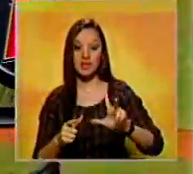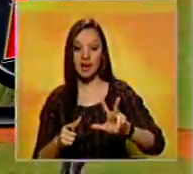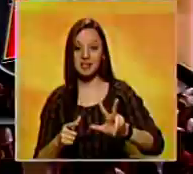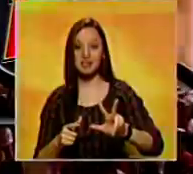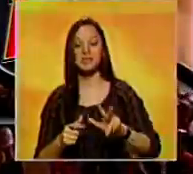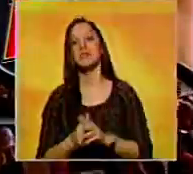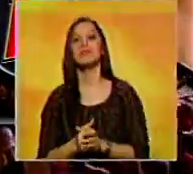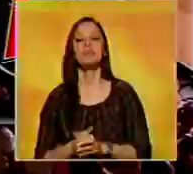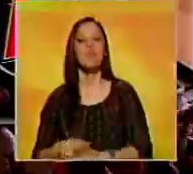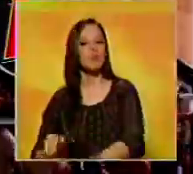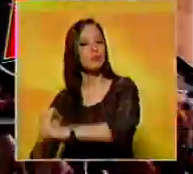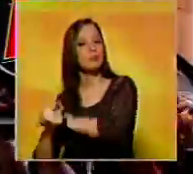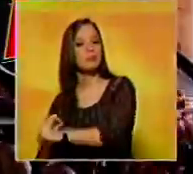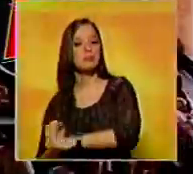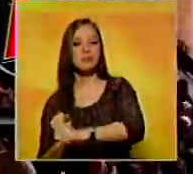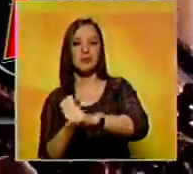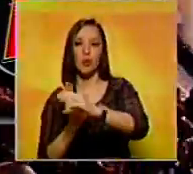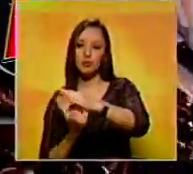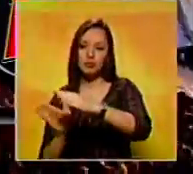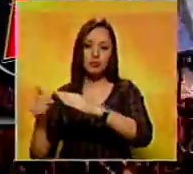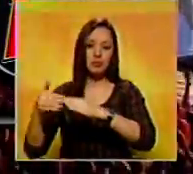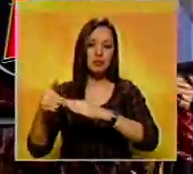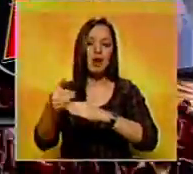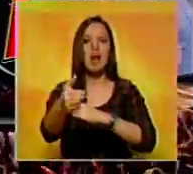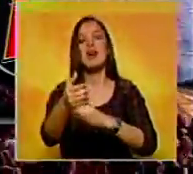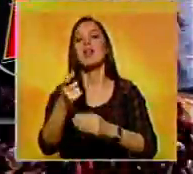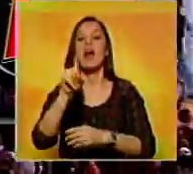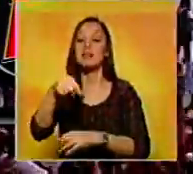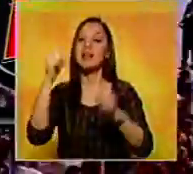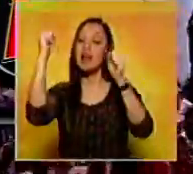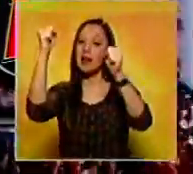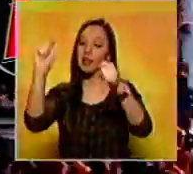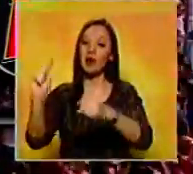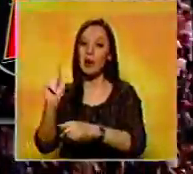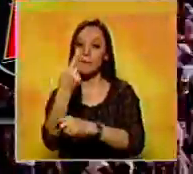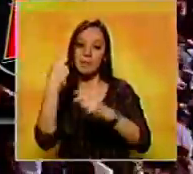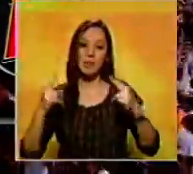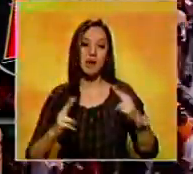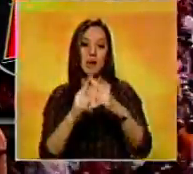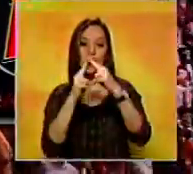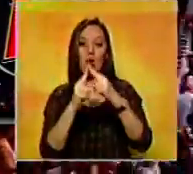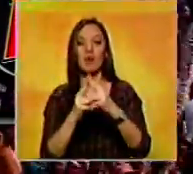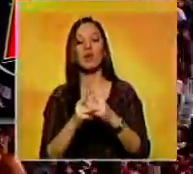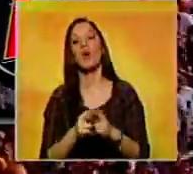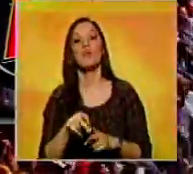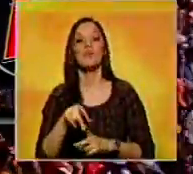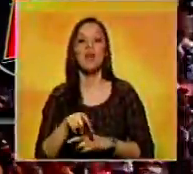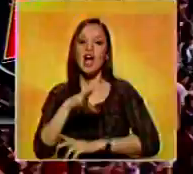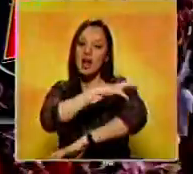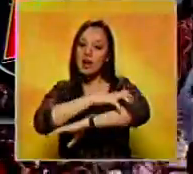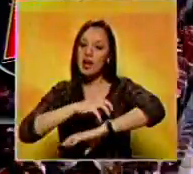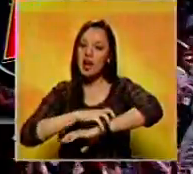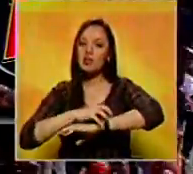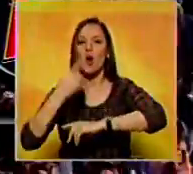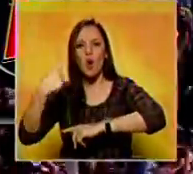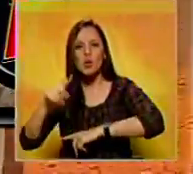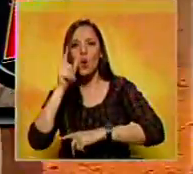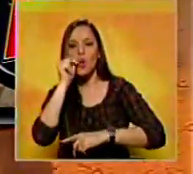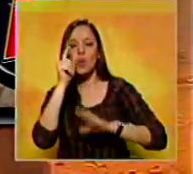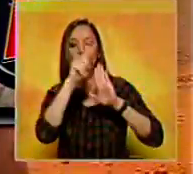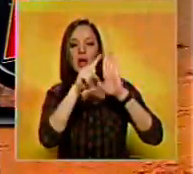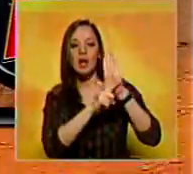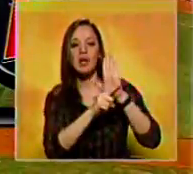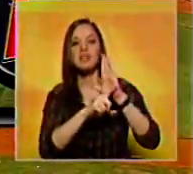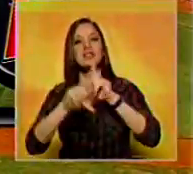Yepes se conectaron cuadrangulares por los Pájaros Rojos, que ganaron así su primer encuentro de la campaña. Por los felinos destacó Teodoro Martínez, quien se fue de 5-3